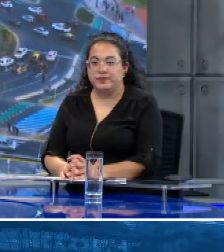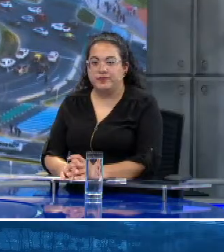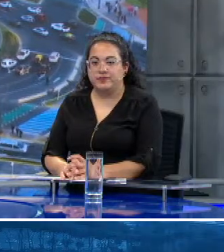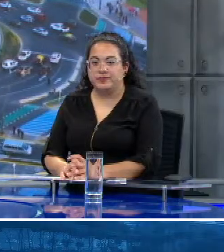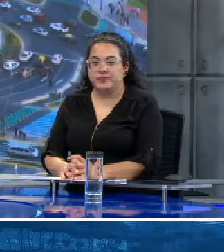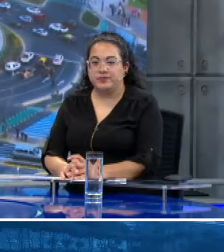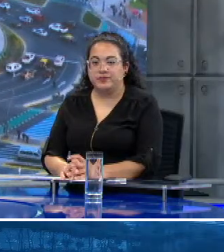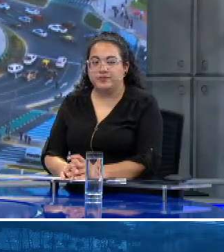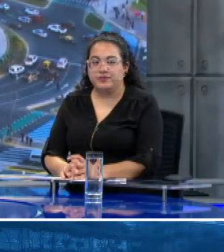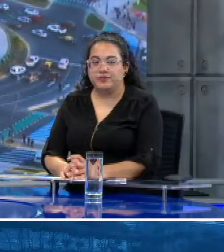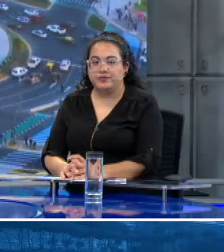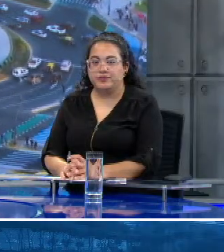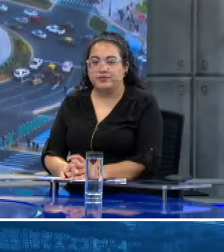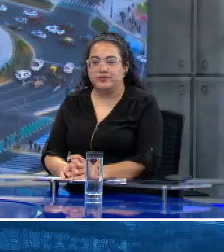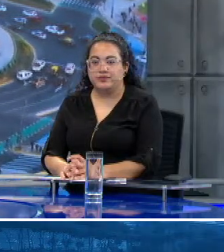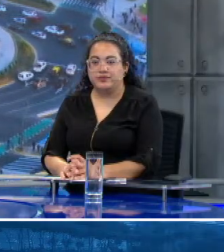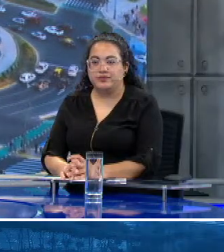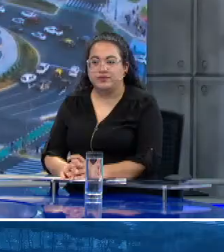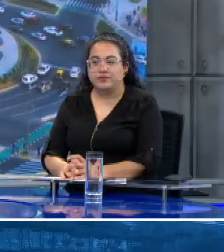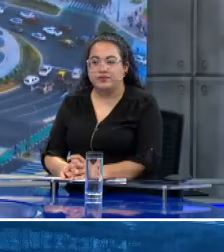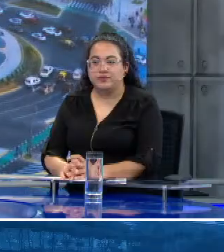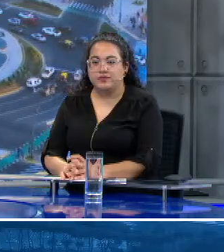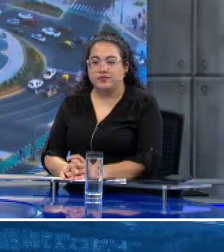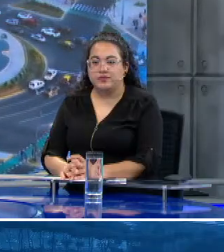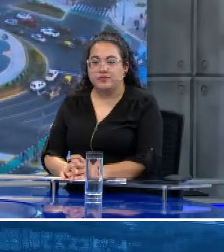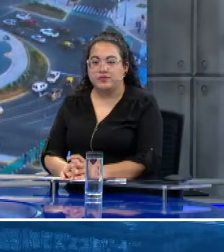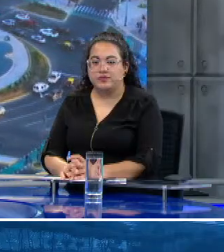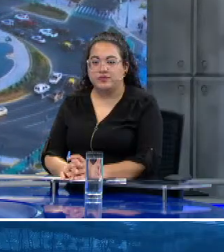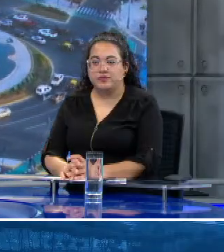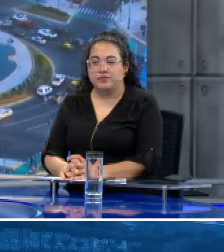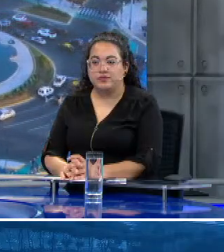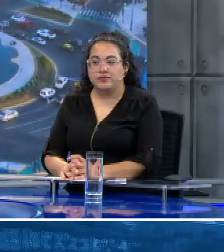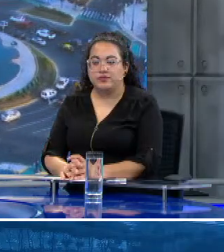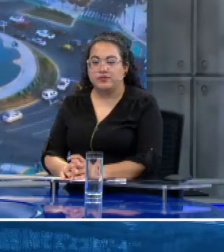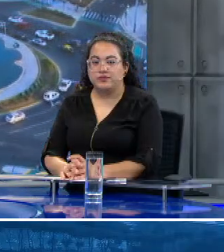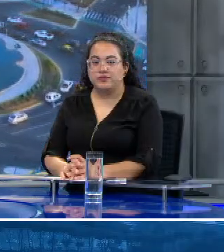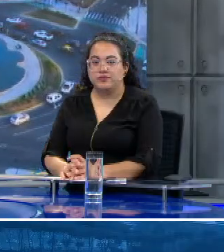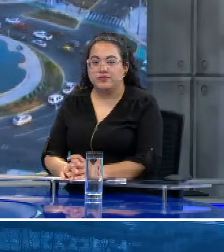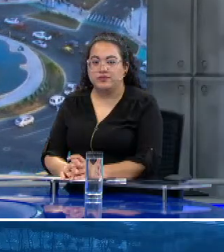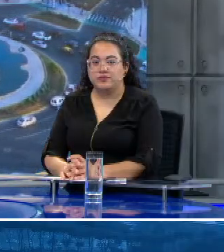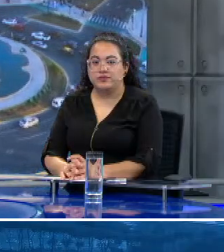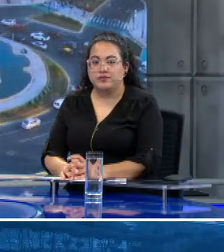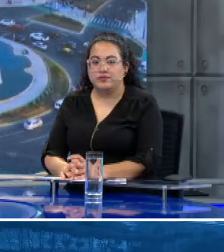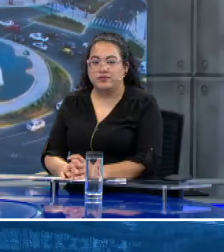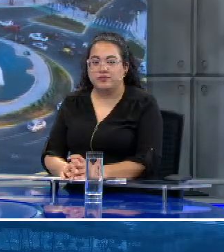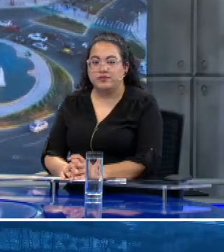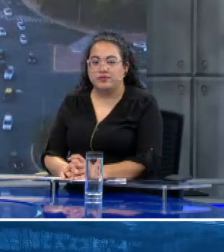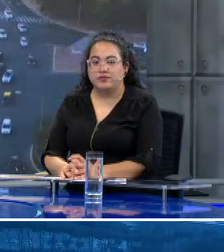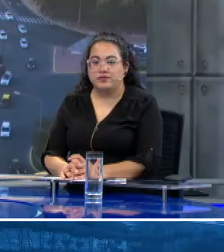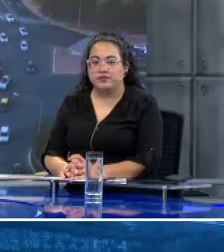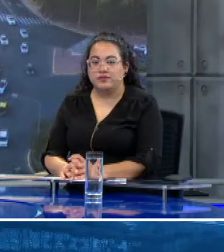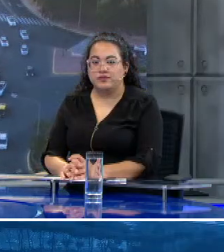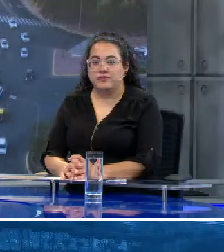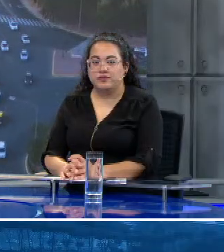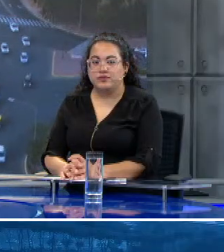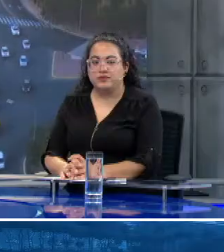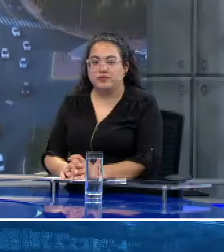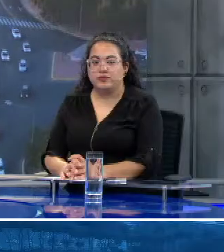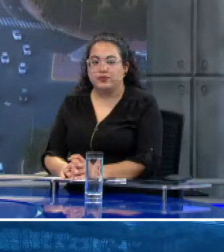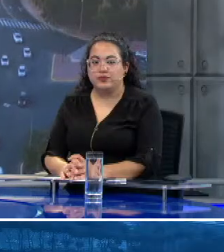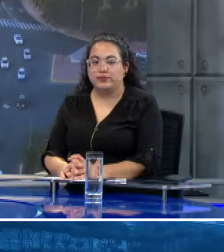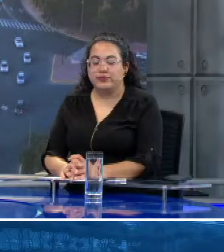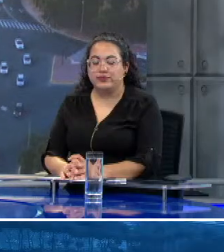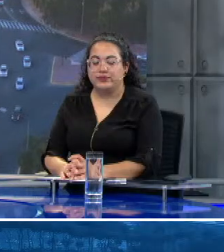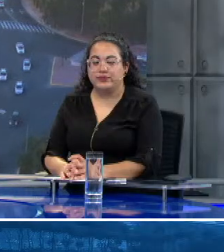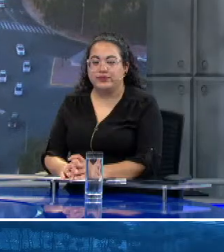fueron muchos diputados y diputadas tomaron la palabra. En este caso, el diputado, el primero que vamos a escuchar es Julio Cobos, que contó una